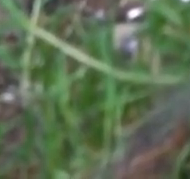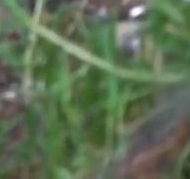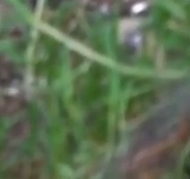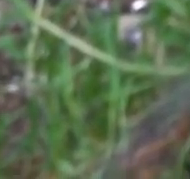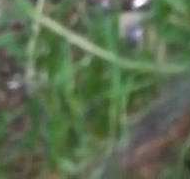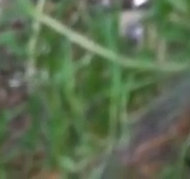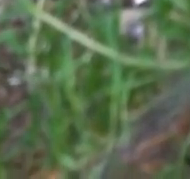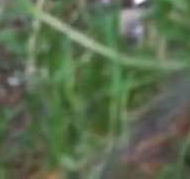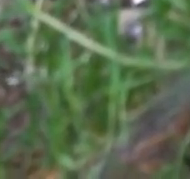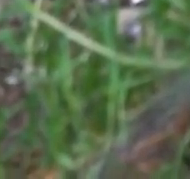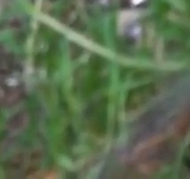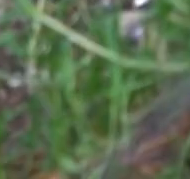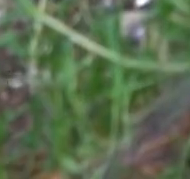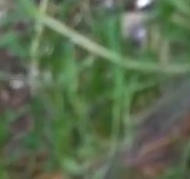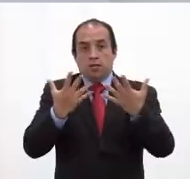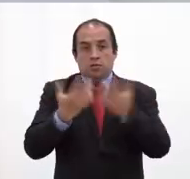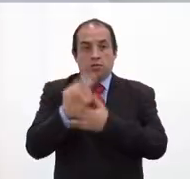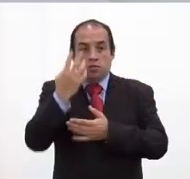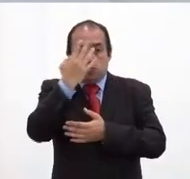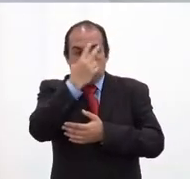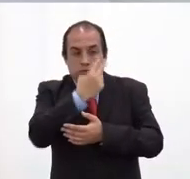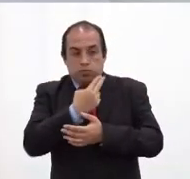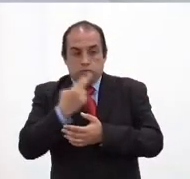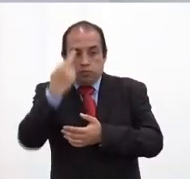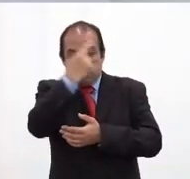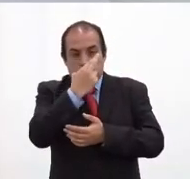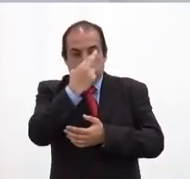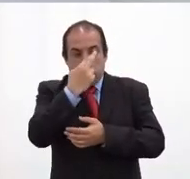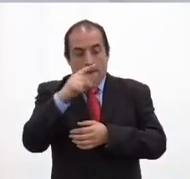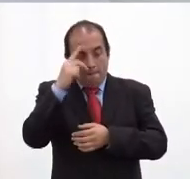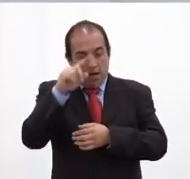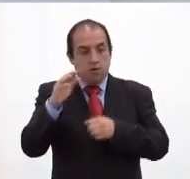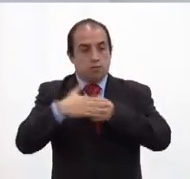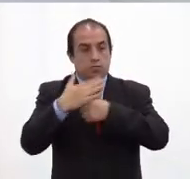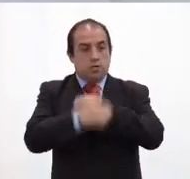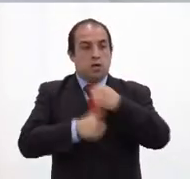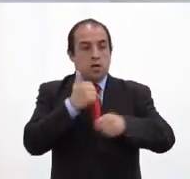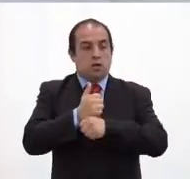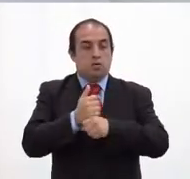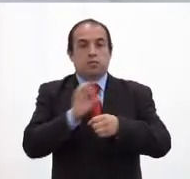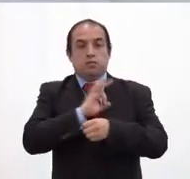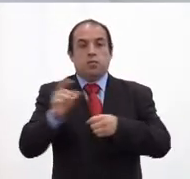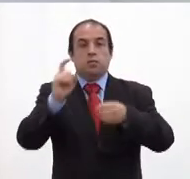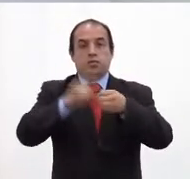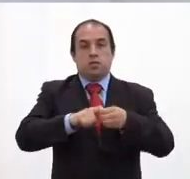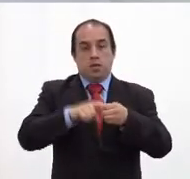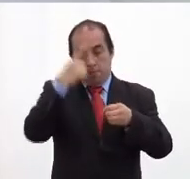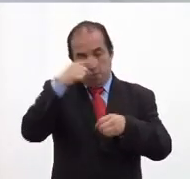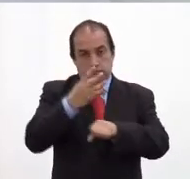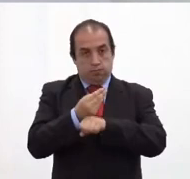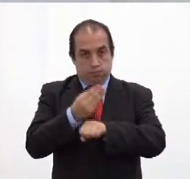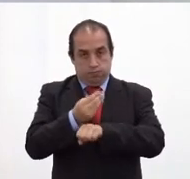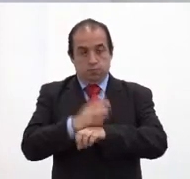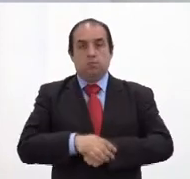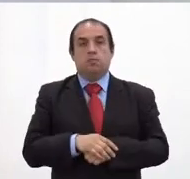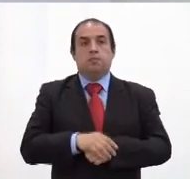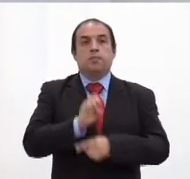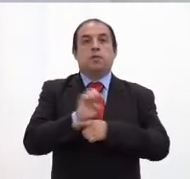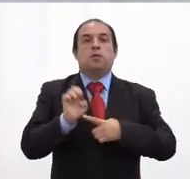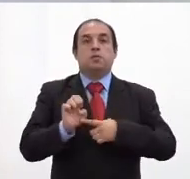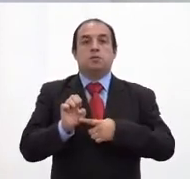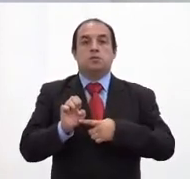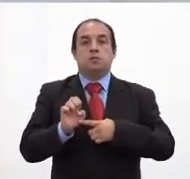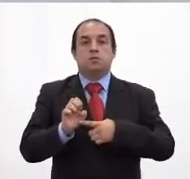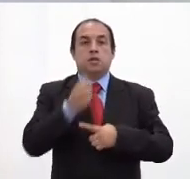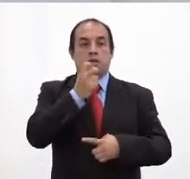entramos ahí, estamos con todos los estudios para que el próximo año podamos entrar ya al rescate del río de los Remedios. Entonces,